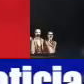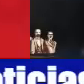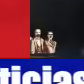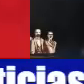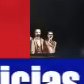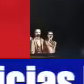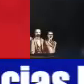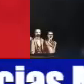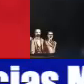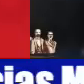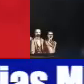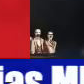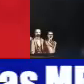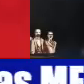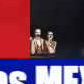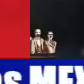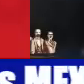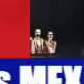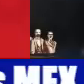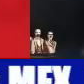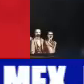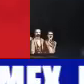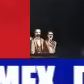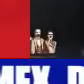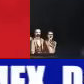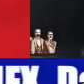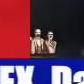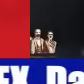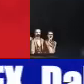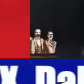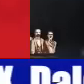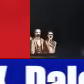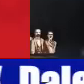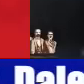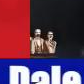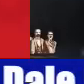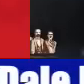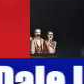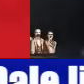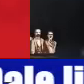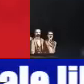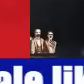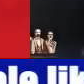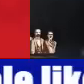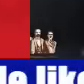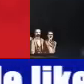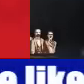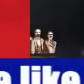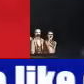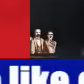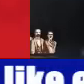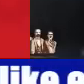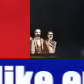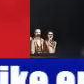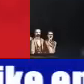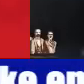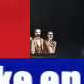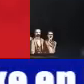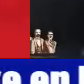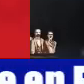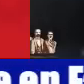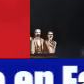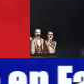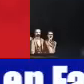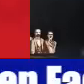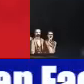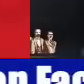México. Luego, como si se tratara de un malabarista en la pista, el payasito malabarista Jorge Ramos,